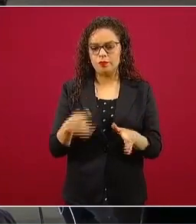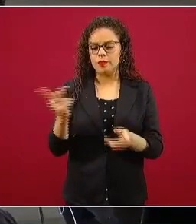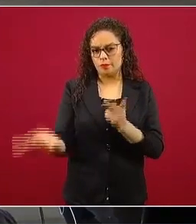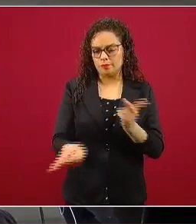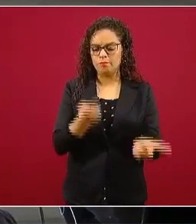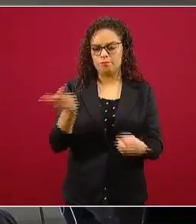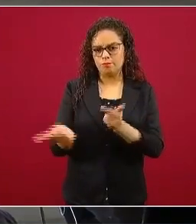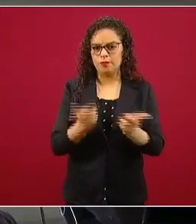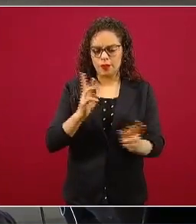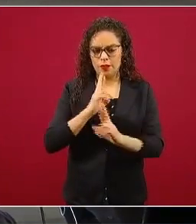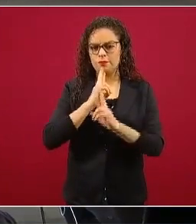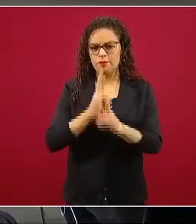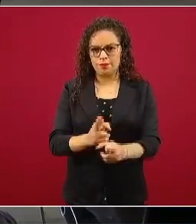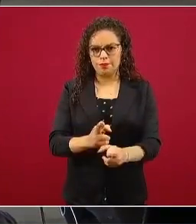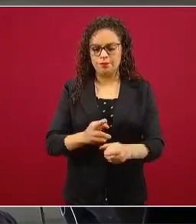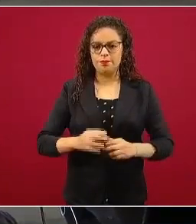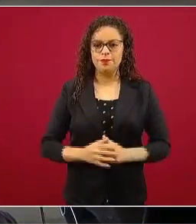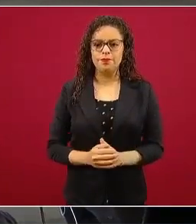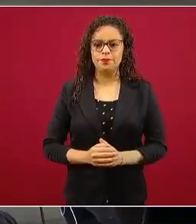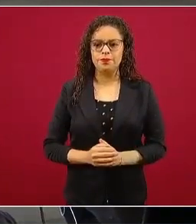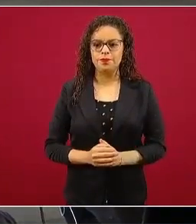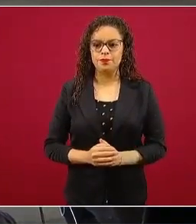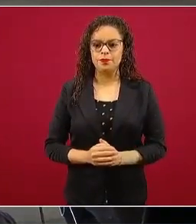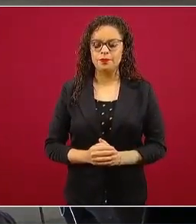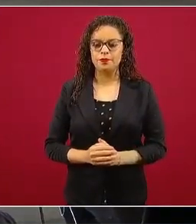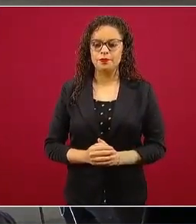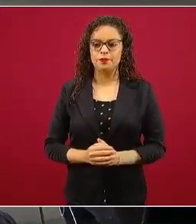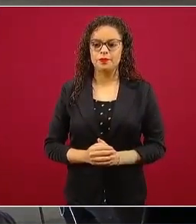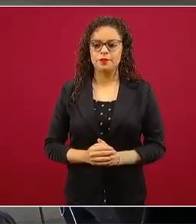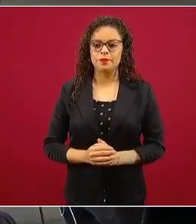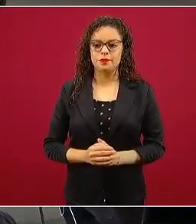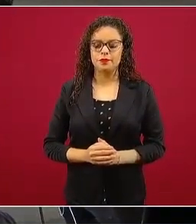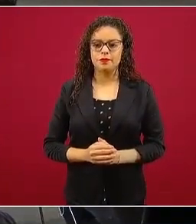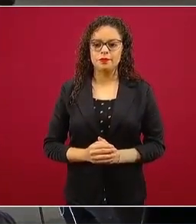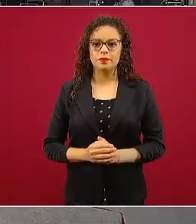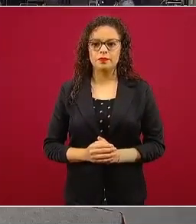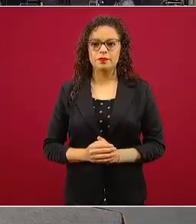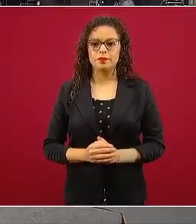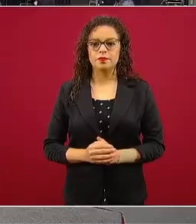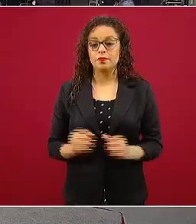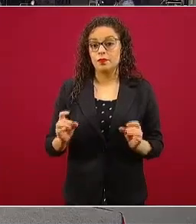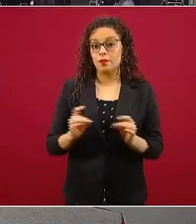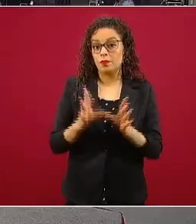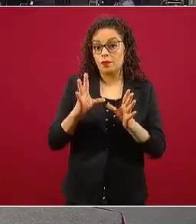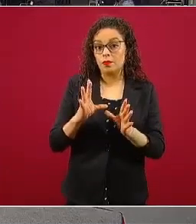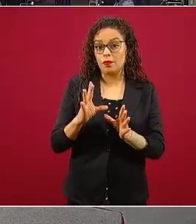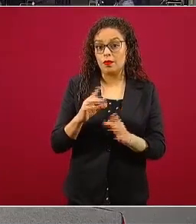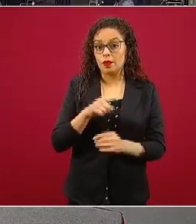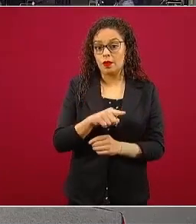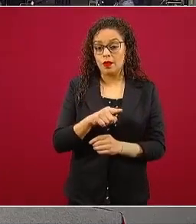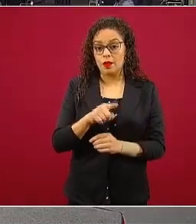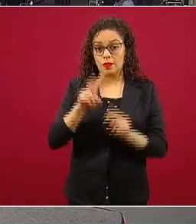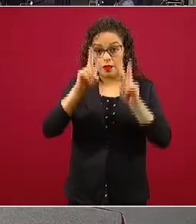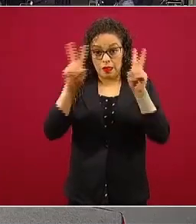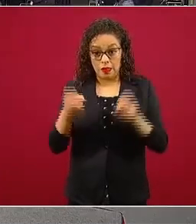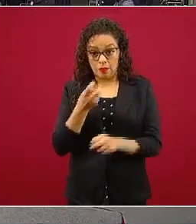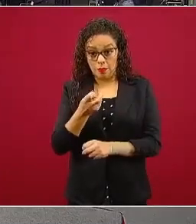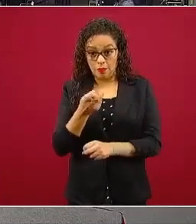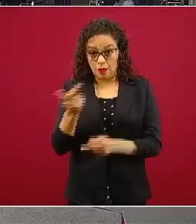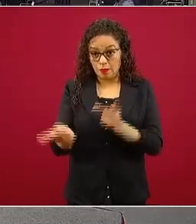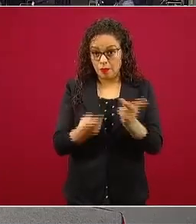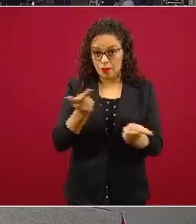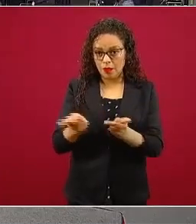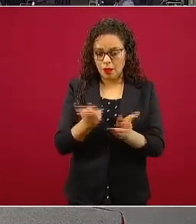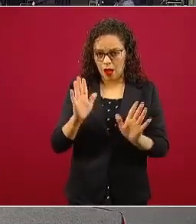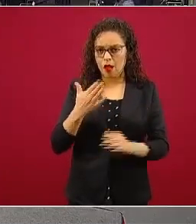para preguntas y respuestas. Si hay preguntas sobre este tema y luego nos vamos